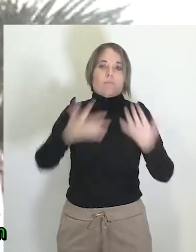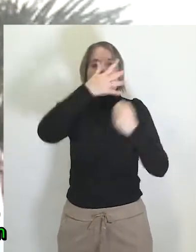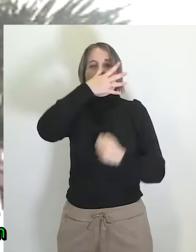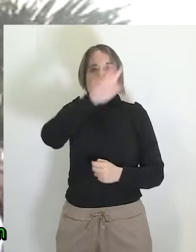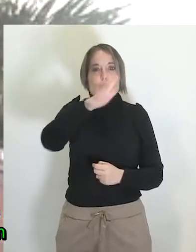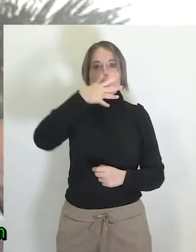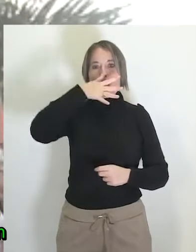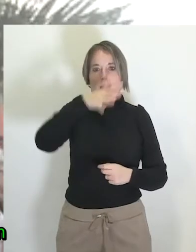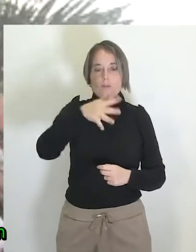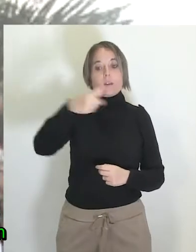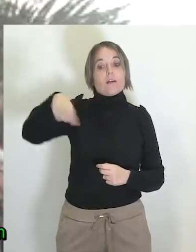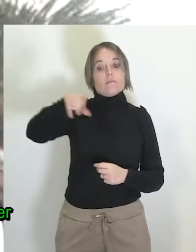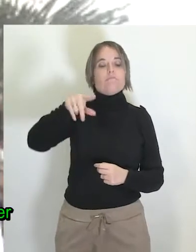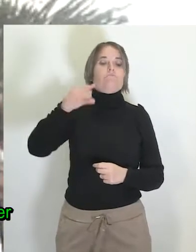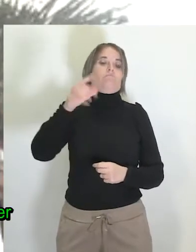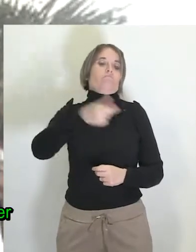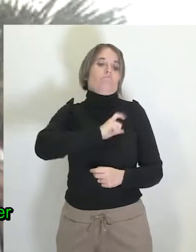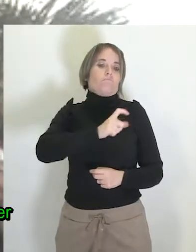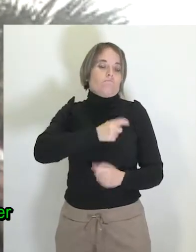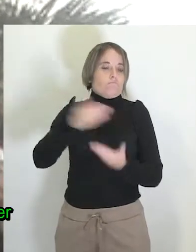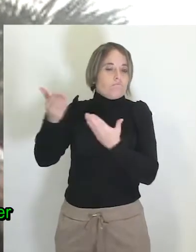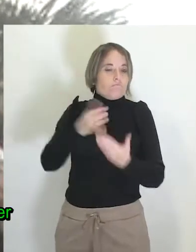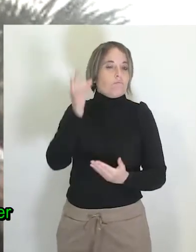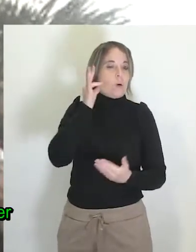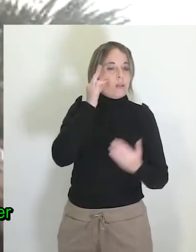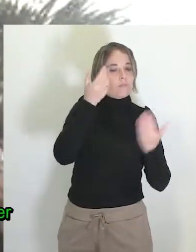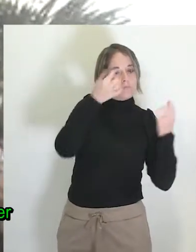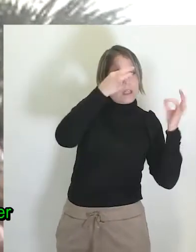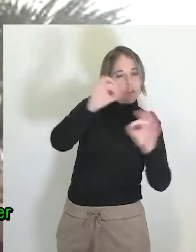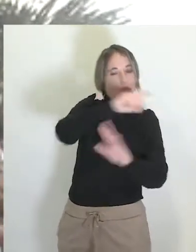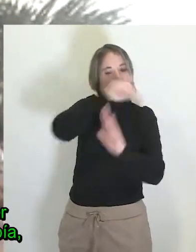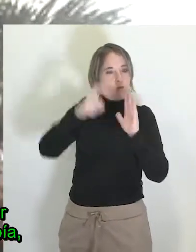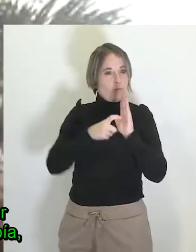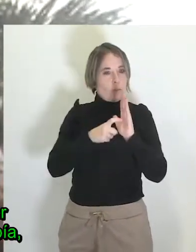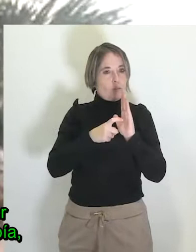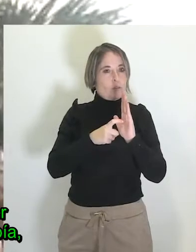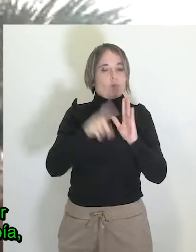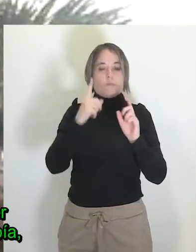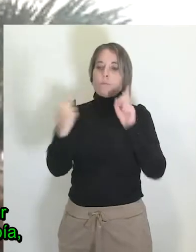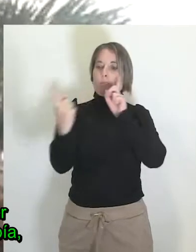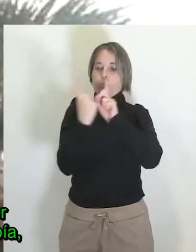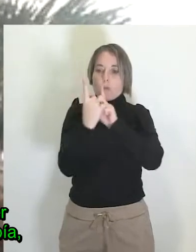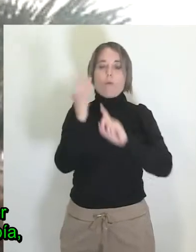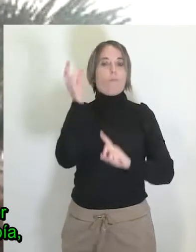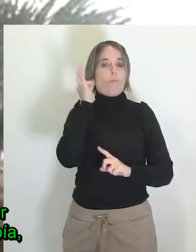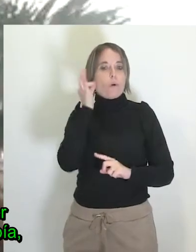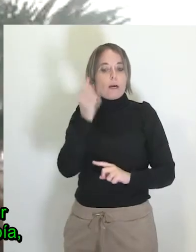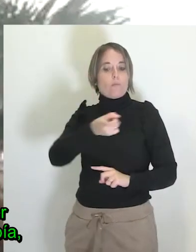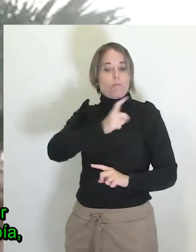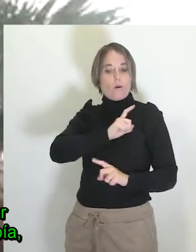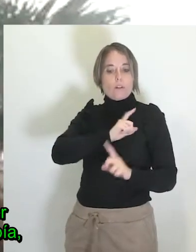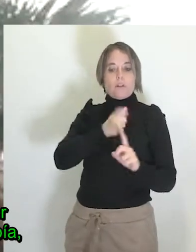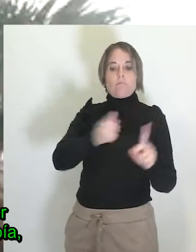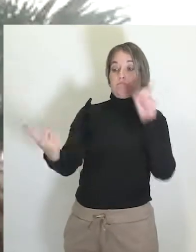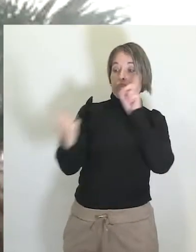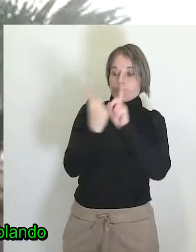denunciando y de que además recibieran en las comisarías de la mujer una atención integral. No solamente era una mujer agente policial